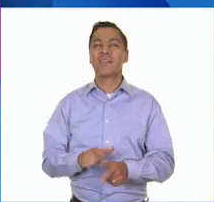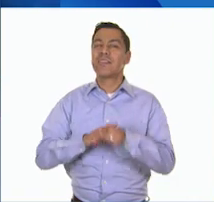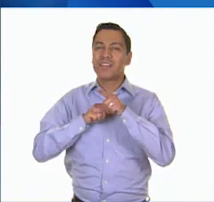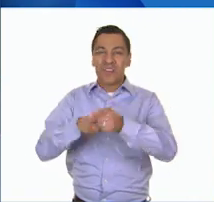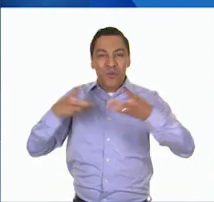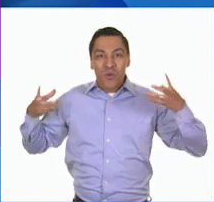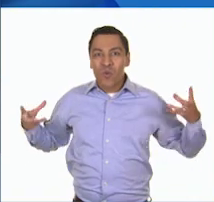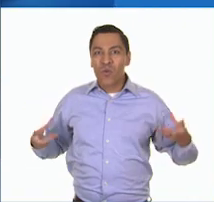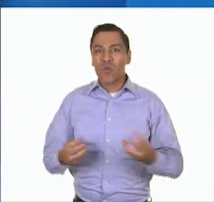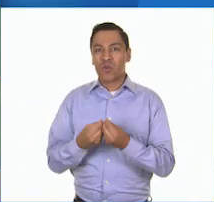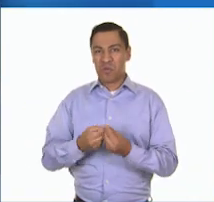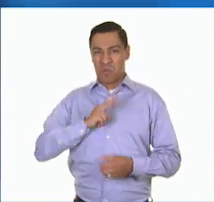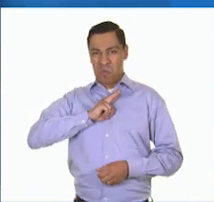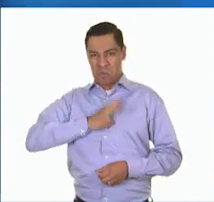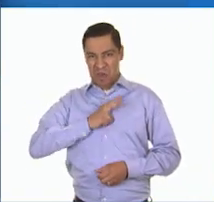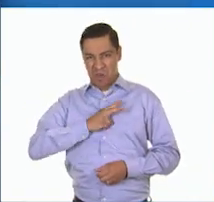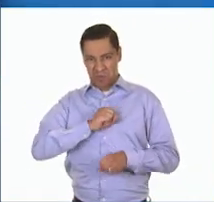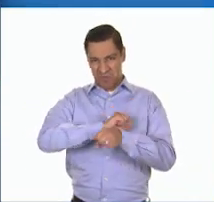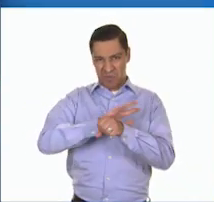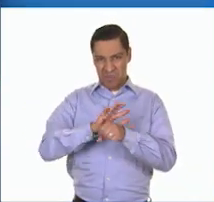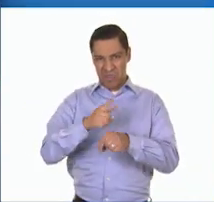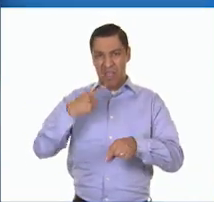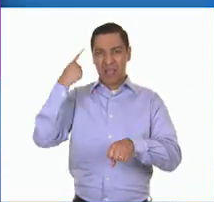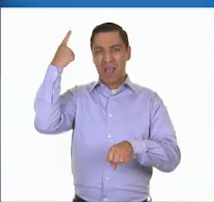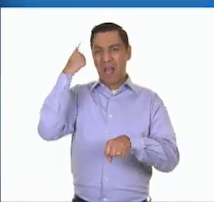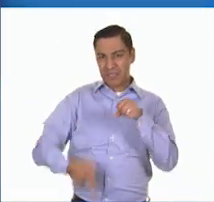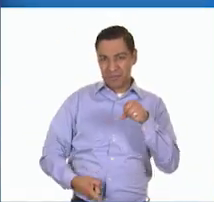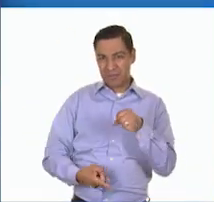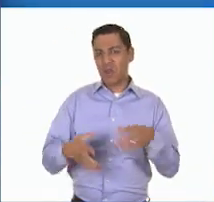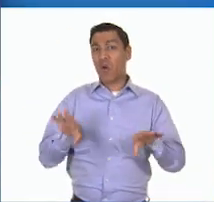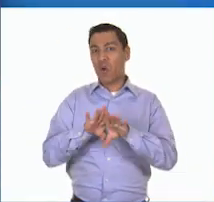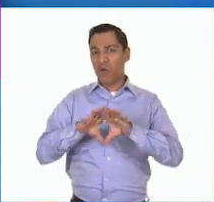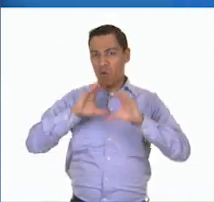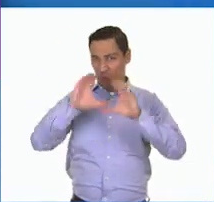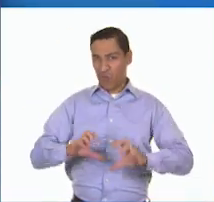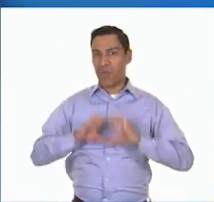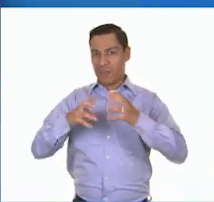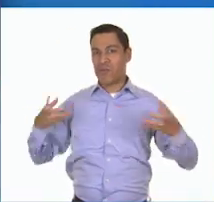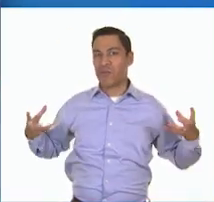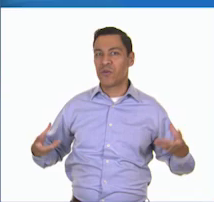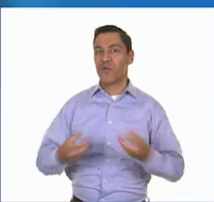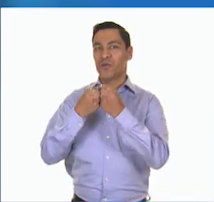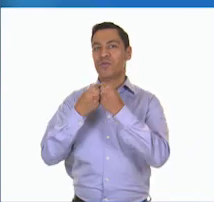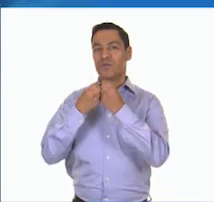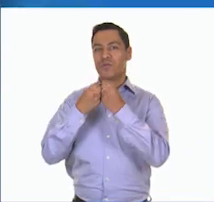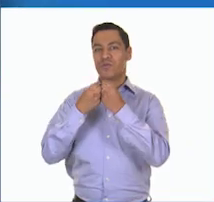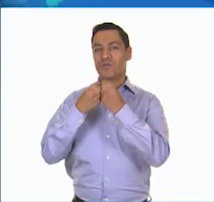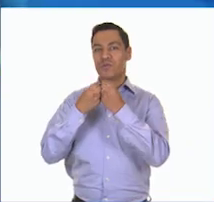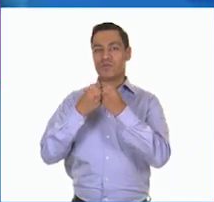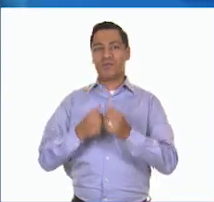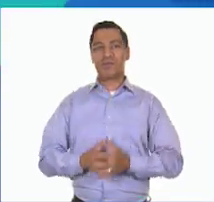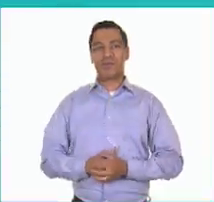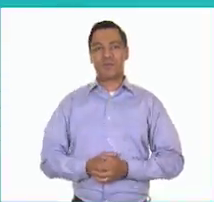Sigamos luchando juntos contra este virus, cuidándonos los unos a los otros.